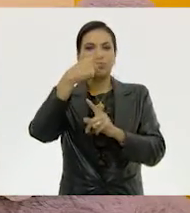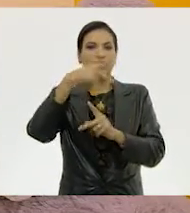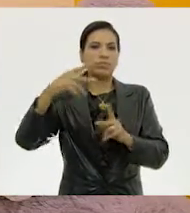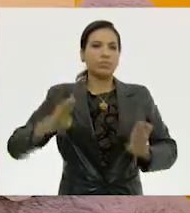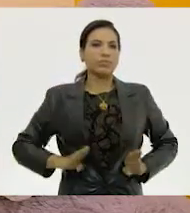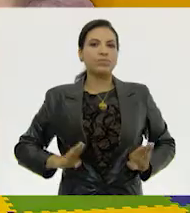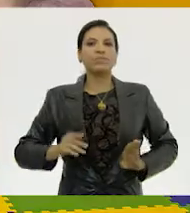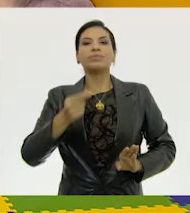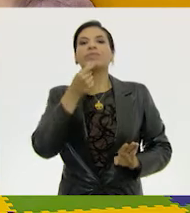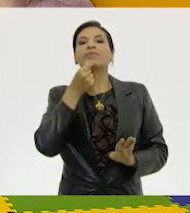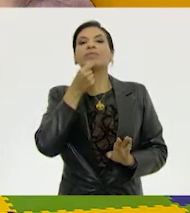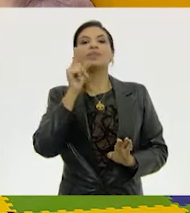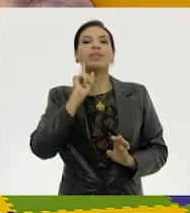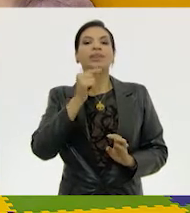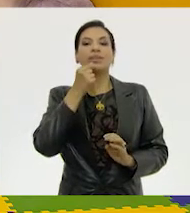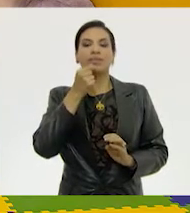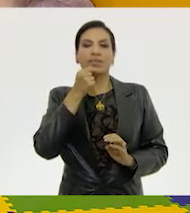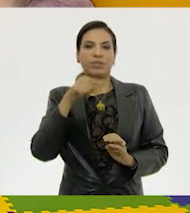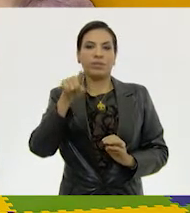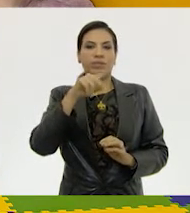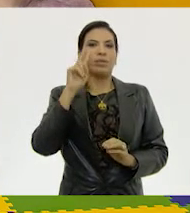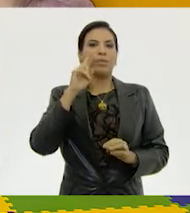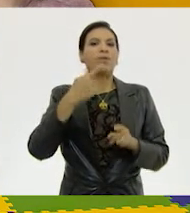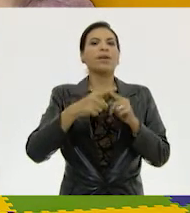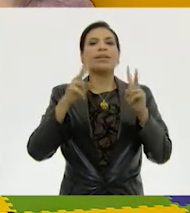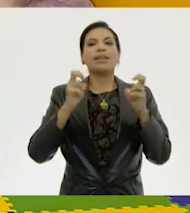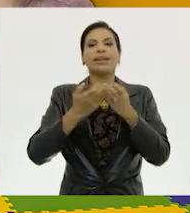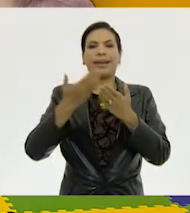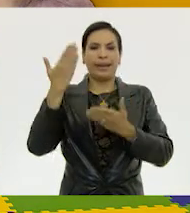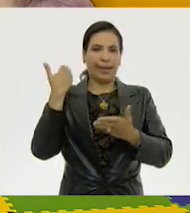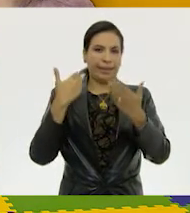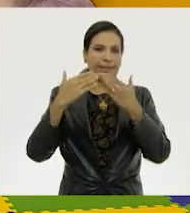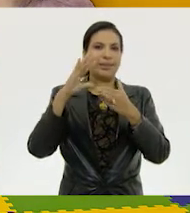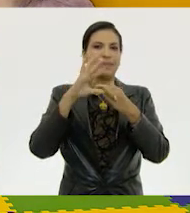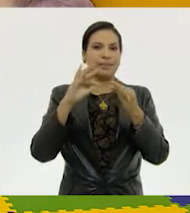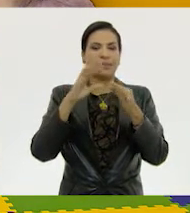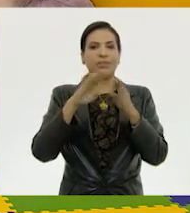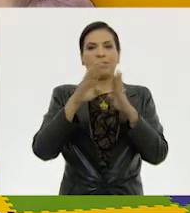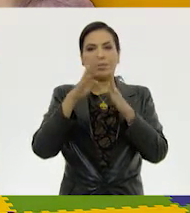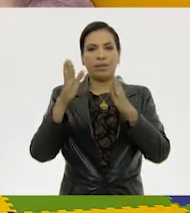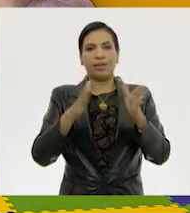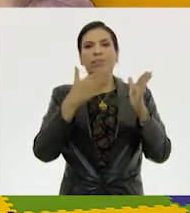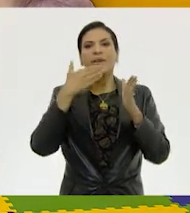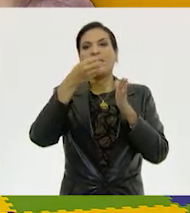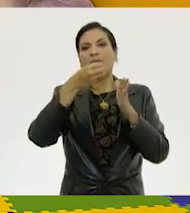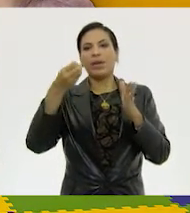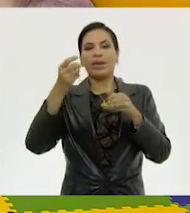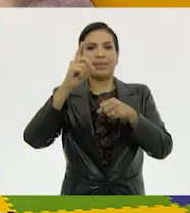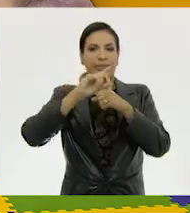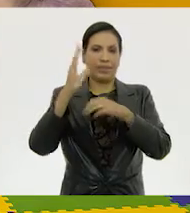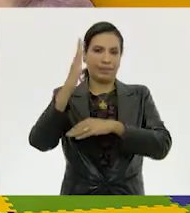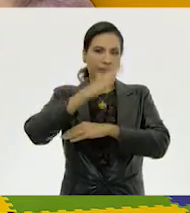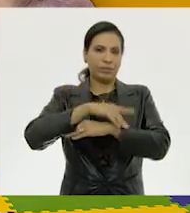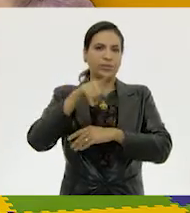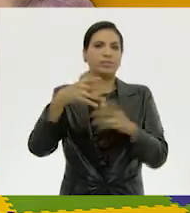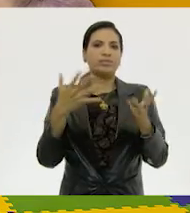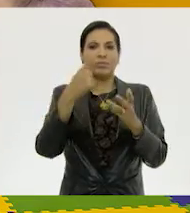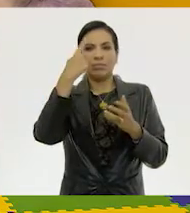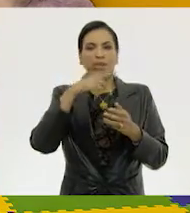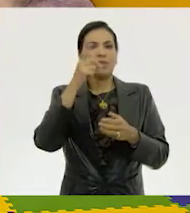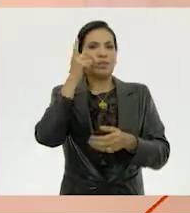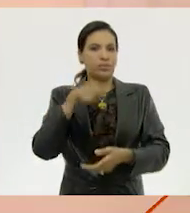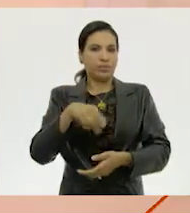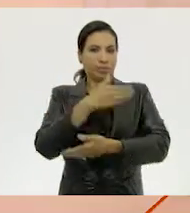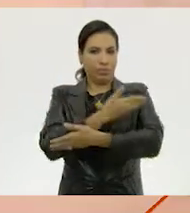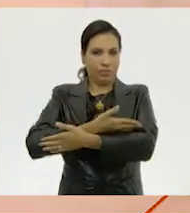y los niños. Consideraremos los temas de los programas pasados, pautas para organizar el día y ¿tú qué haces para dormir a tu